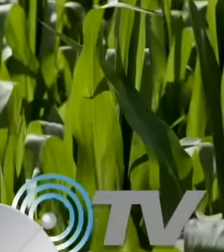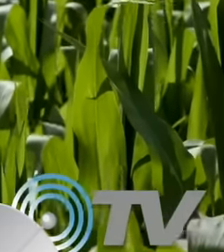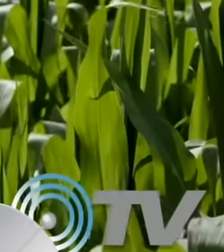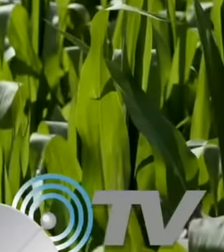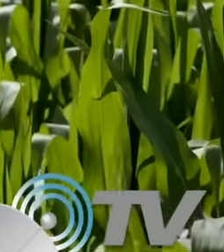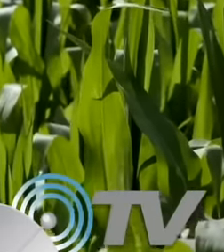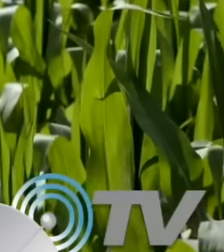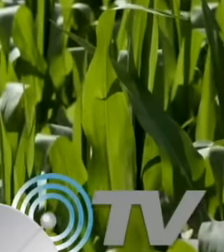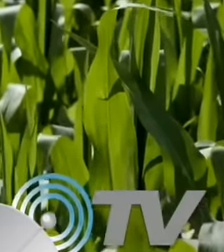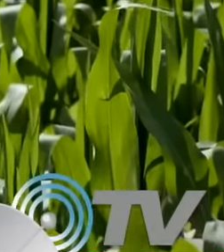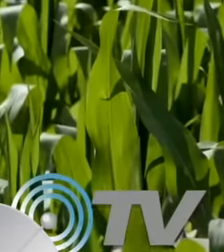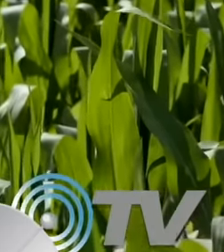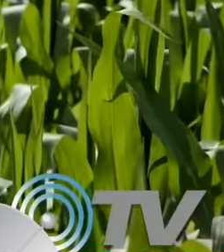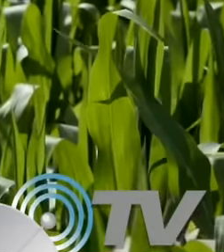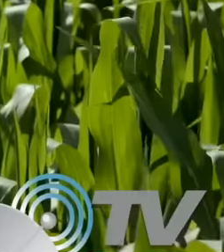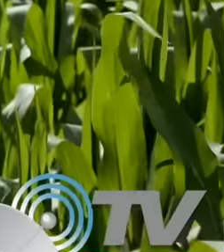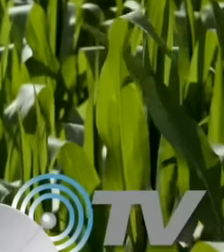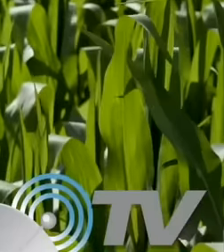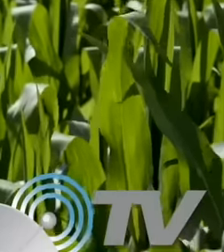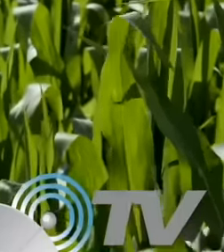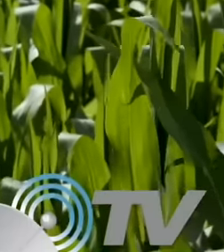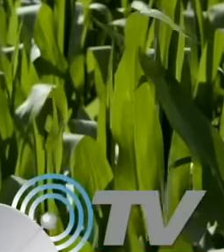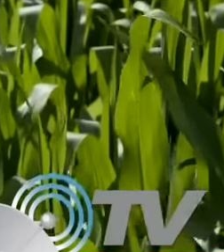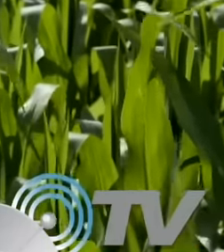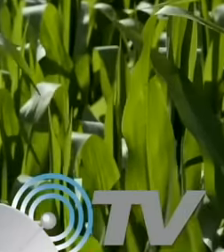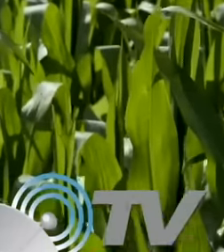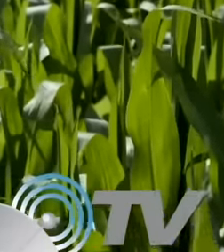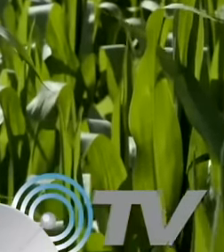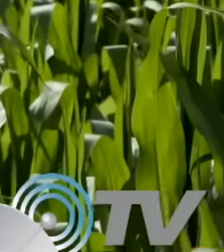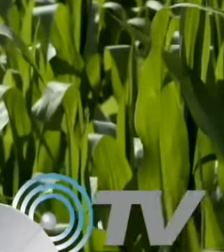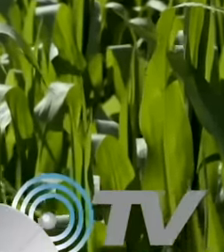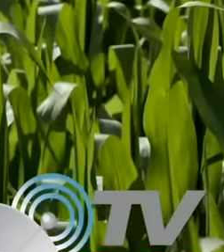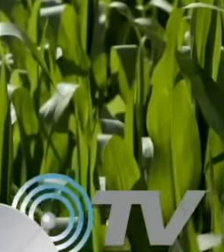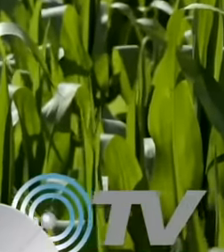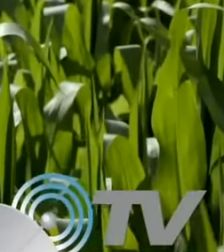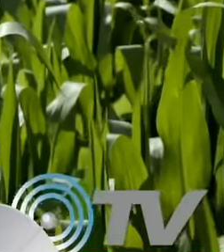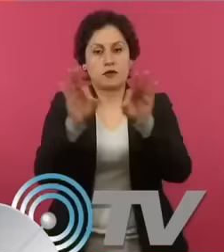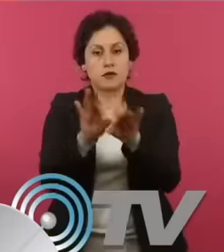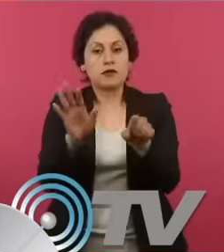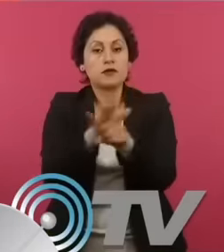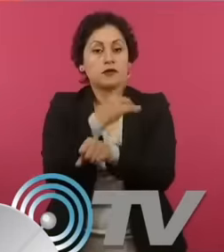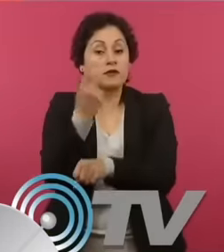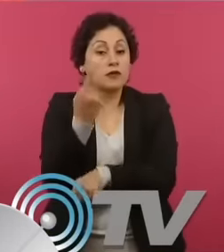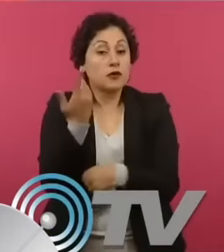Yo creo que va a ser muy importante porque no es un asunto nada más